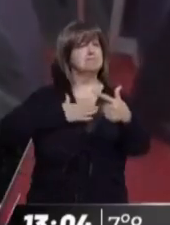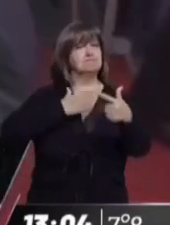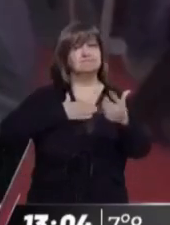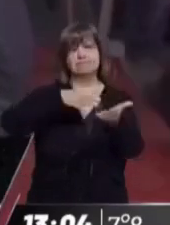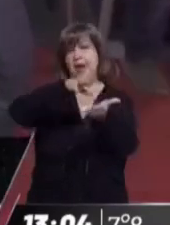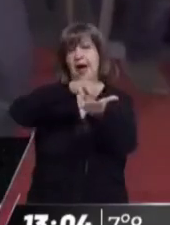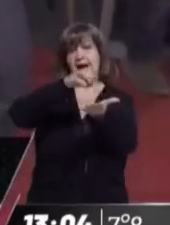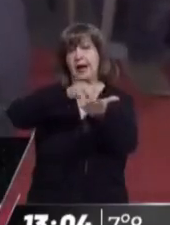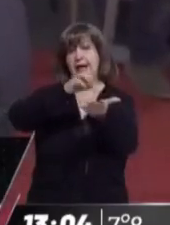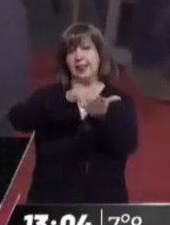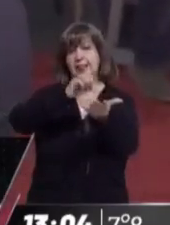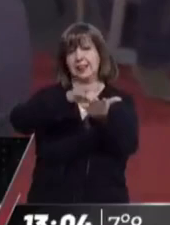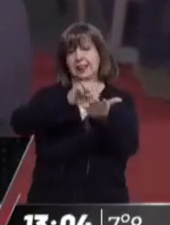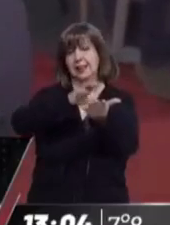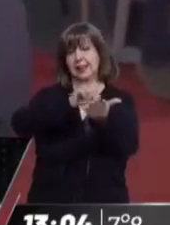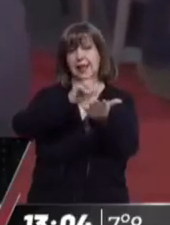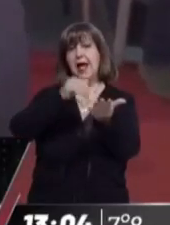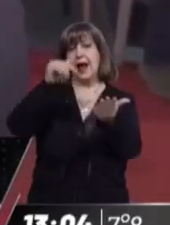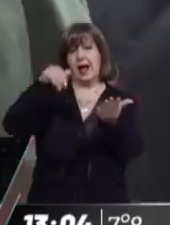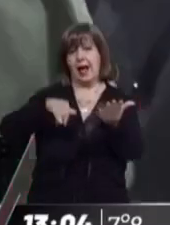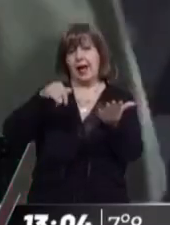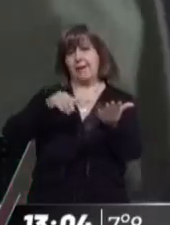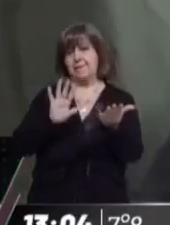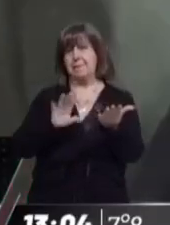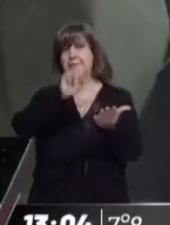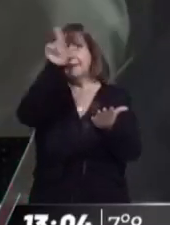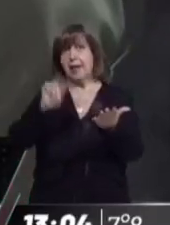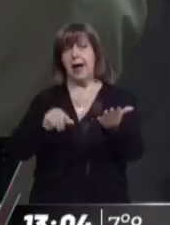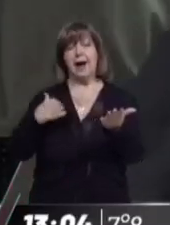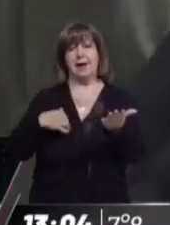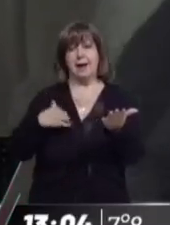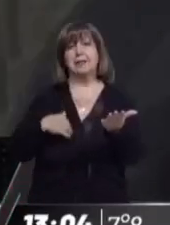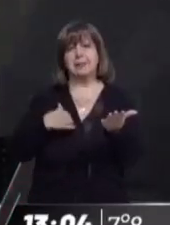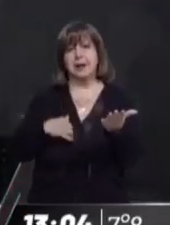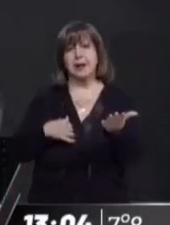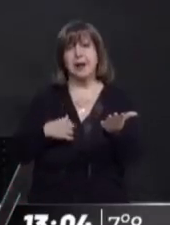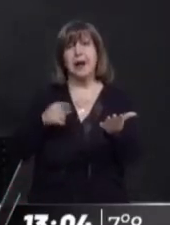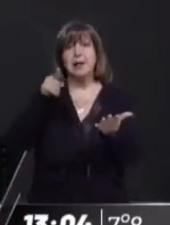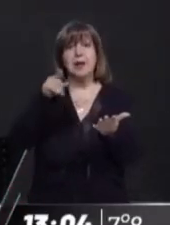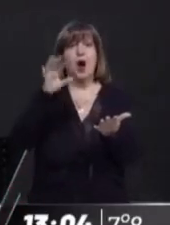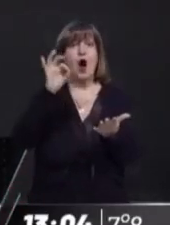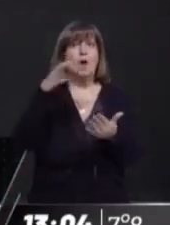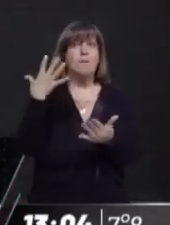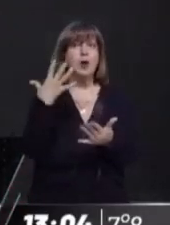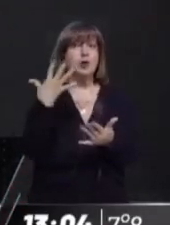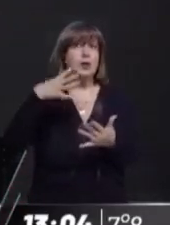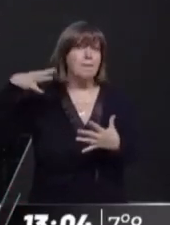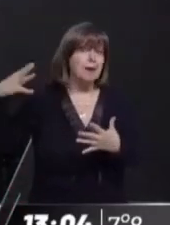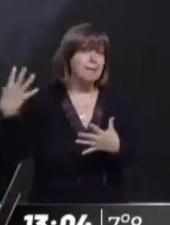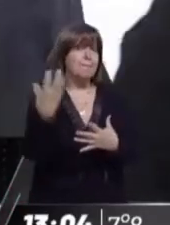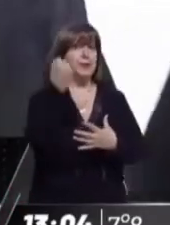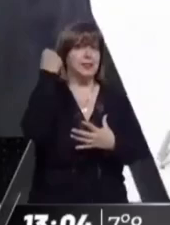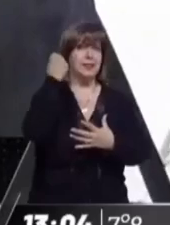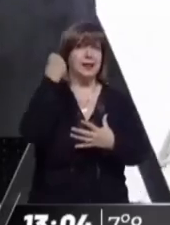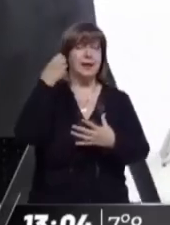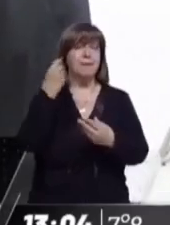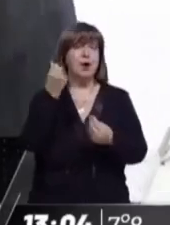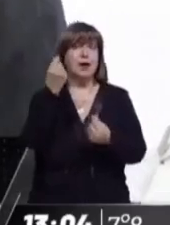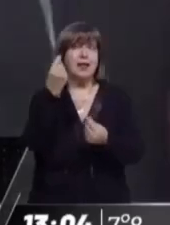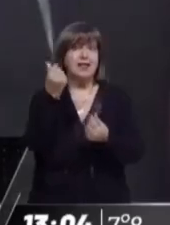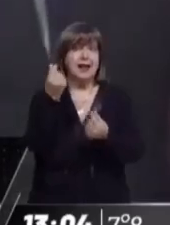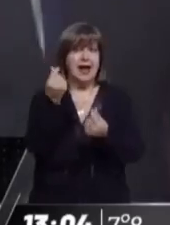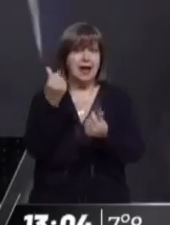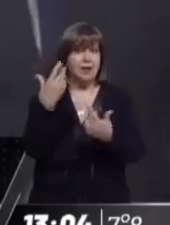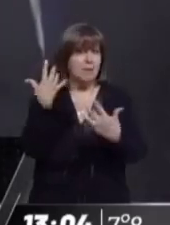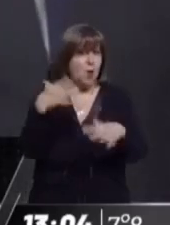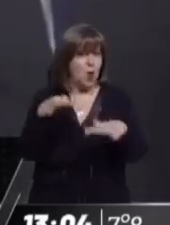nuestro país y no podemos dejar pasar esa ventana de oportunidades. Hoy hay una ventana de oportunidades económica también